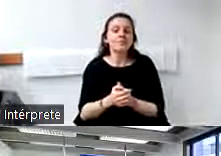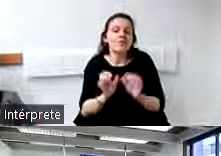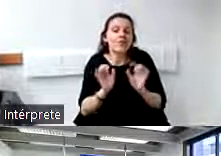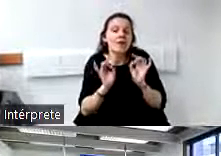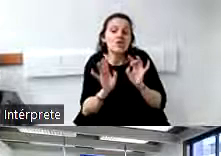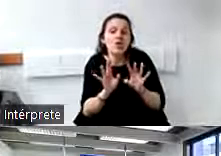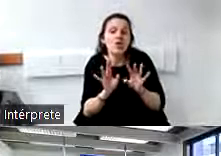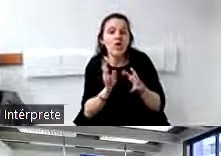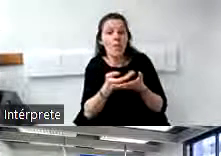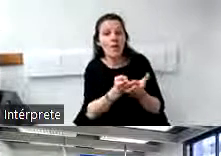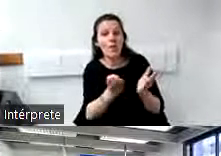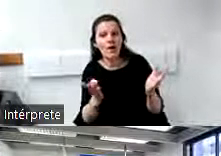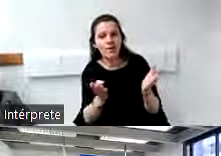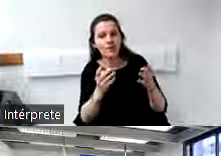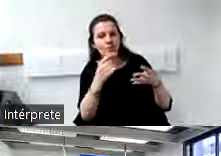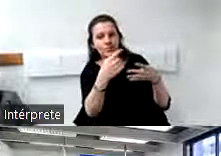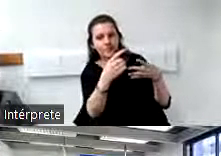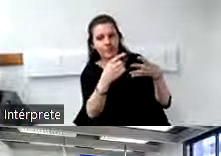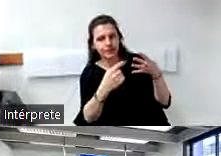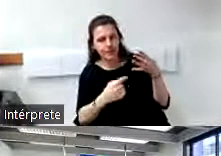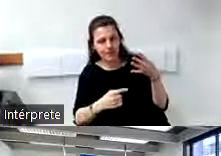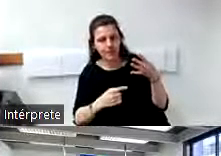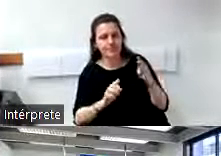qué cosas les llaman la atención.